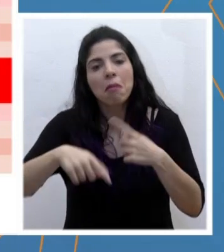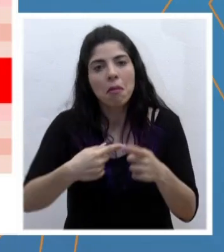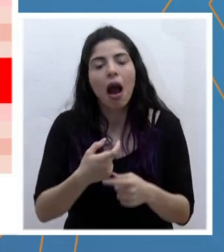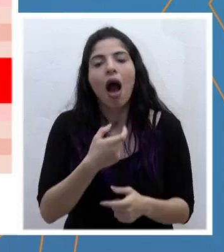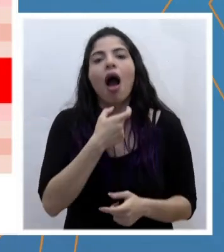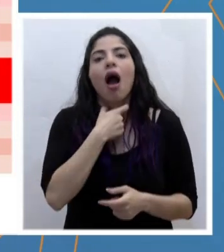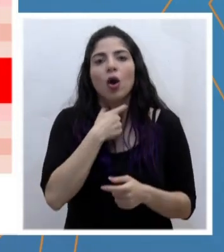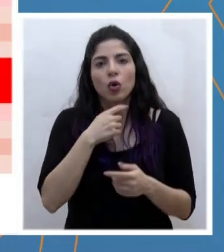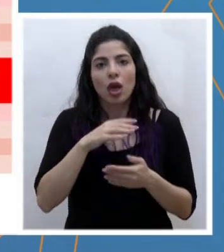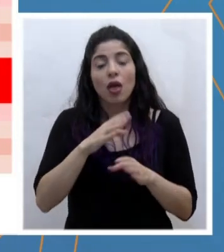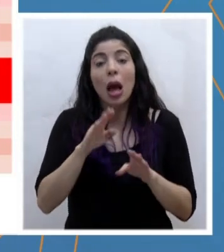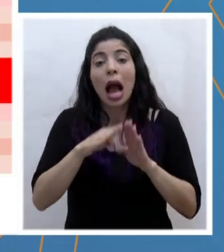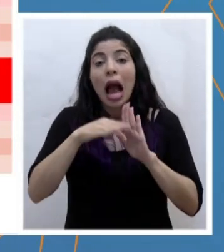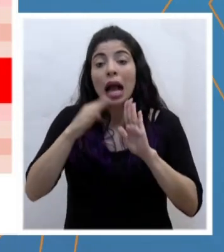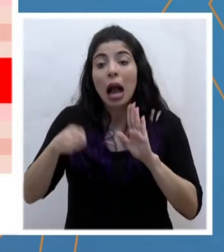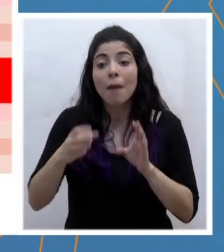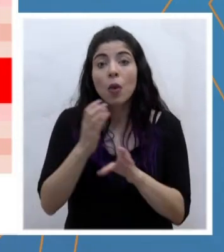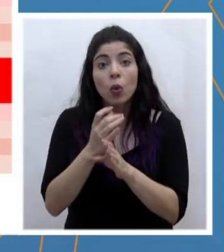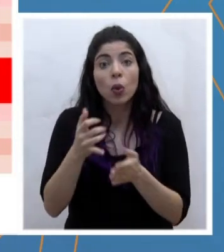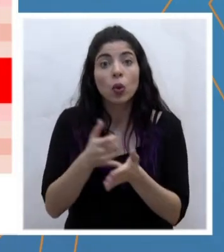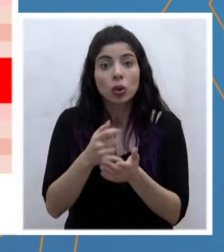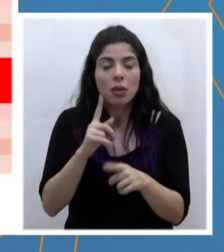capacidad de las camas de las UCI.